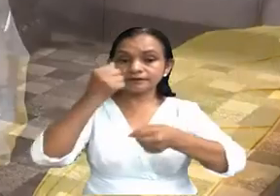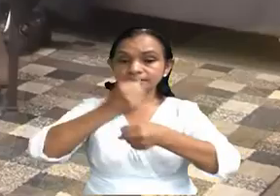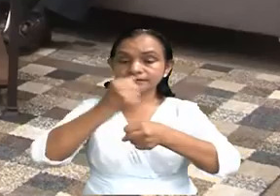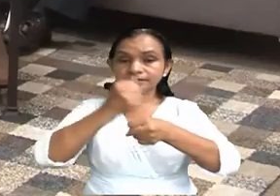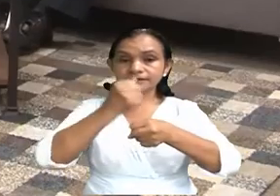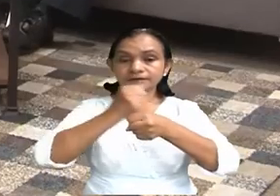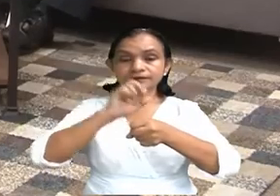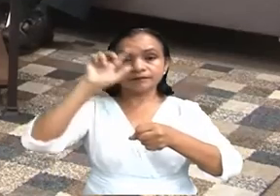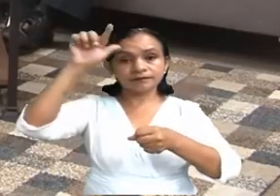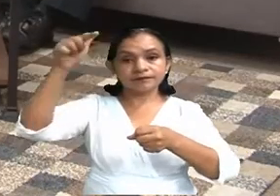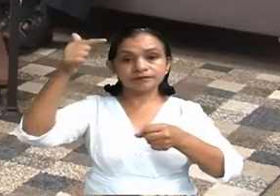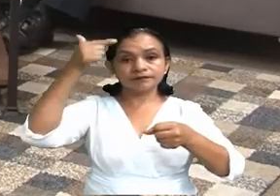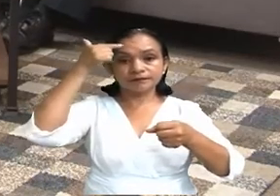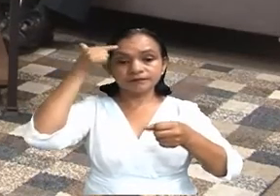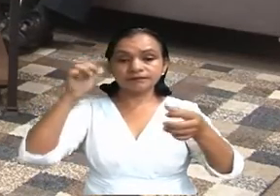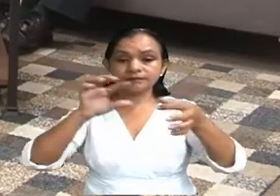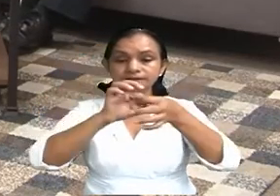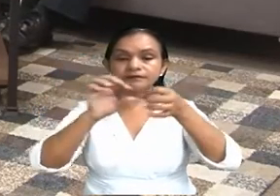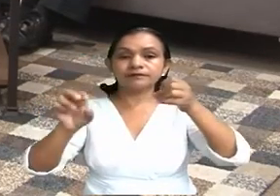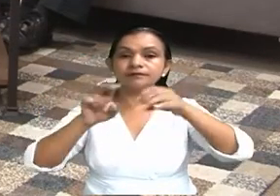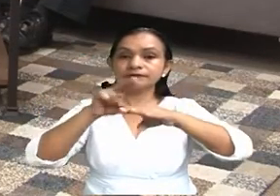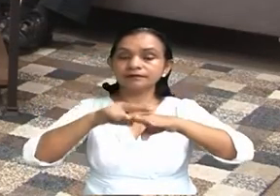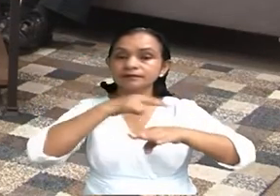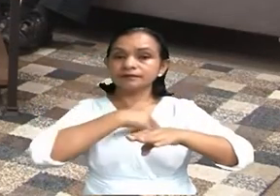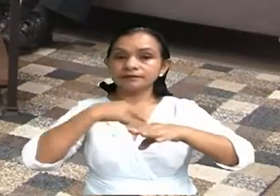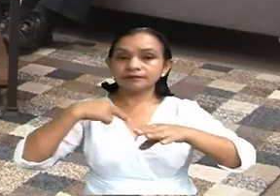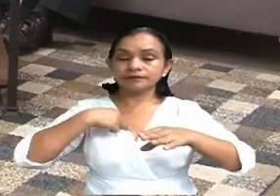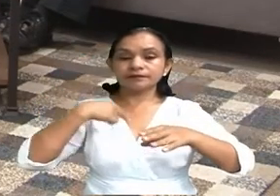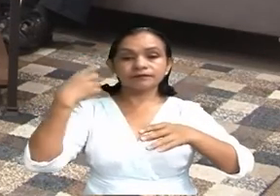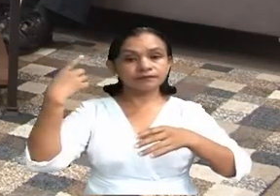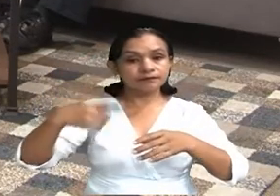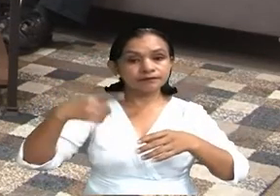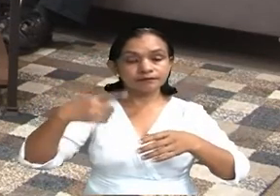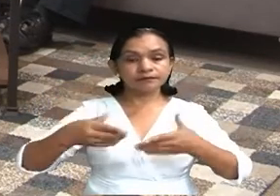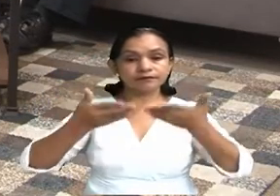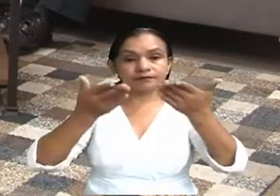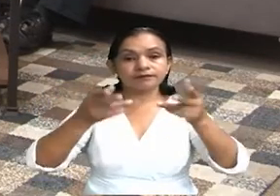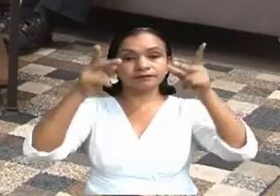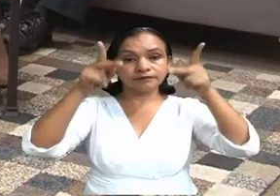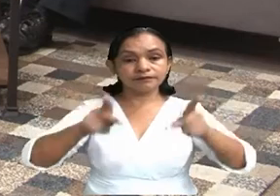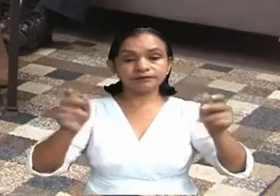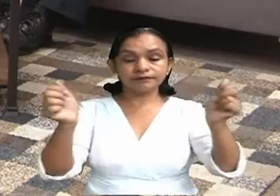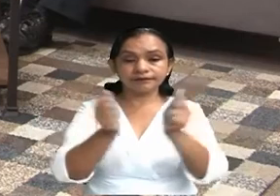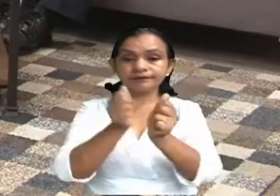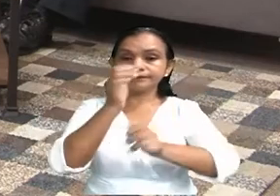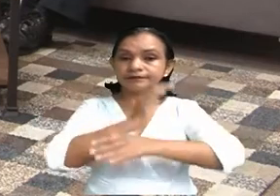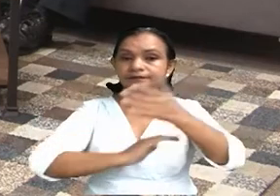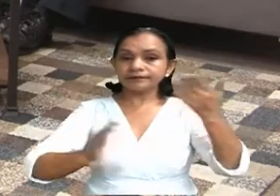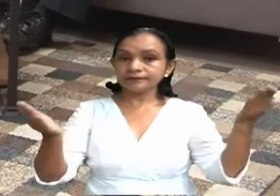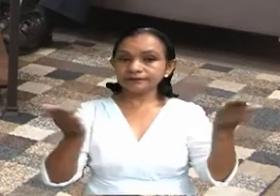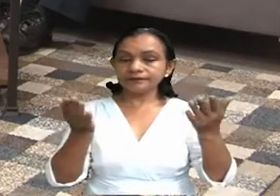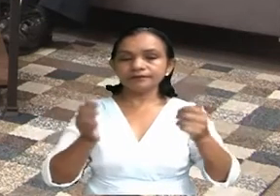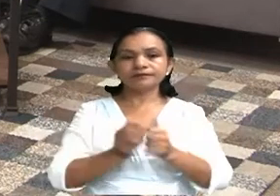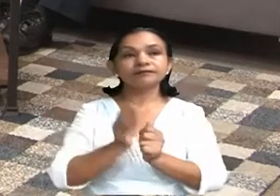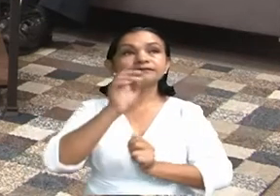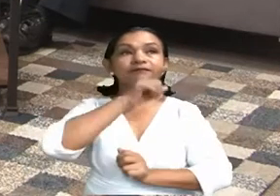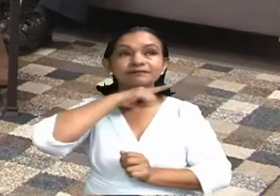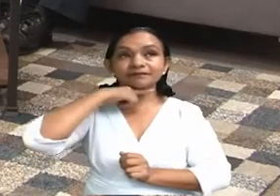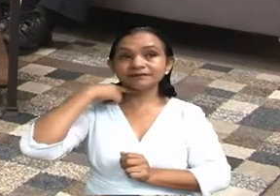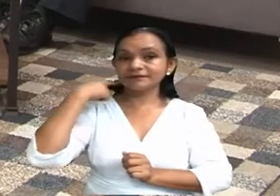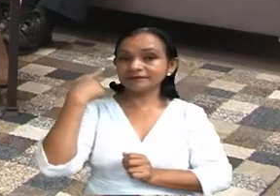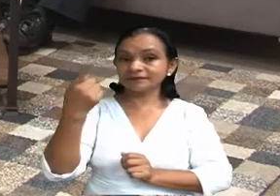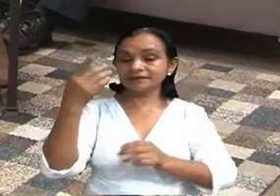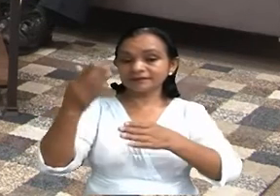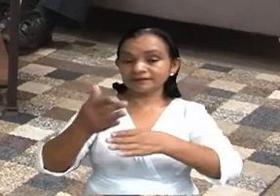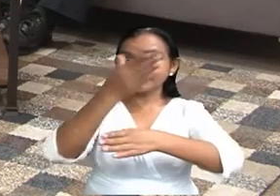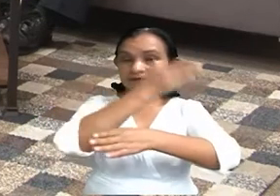por el Gobierno de Reconciliación y Unidad Nacional que han restituido los derechos de las personas con discapacidad. Exactamente, como siempre lo hemos